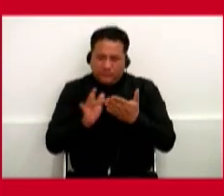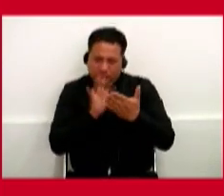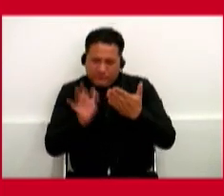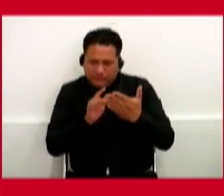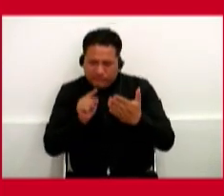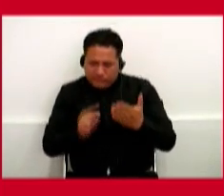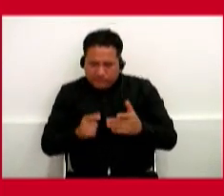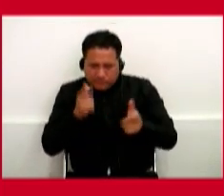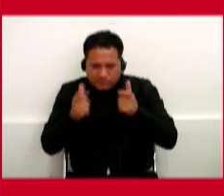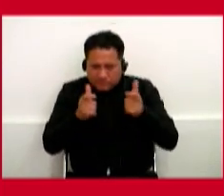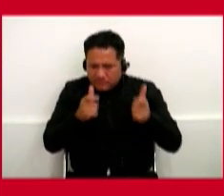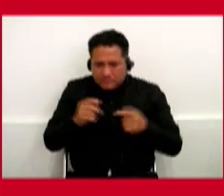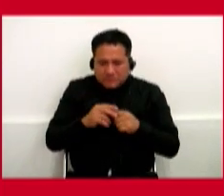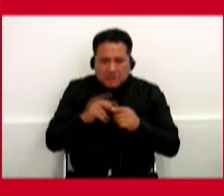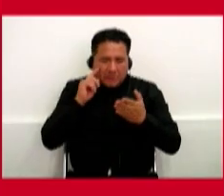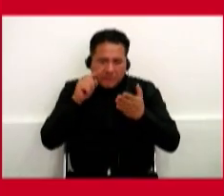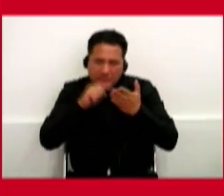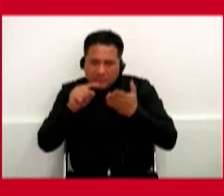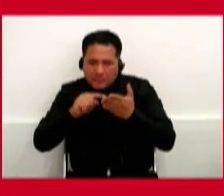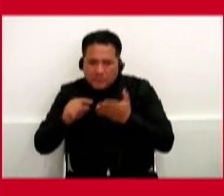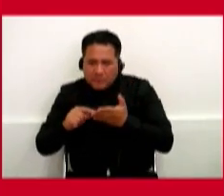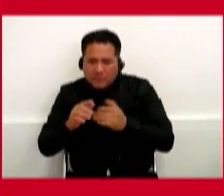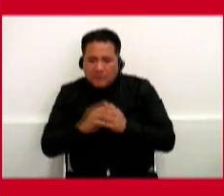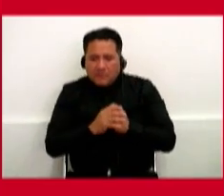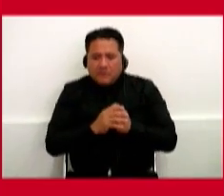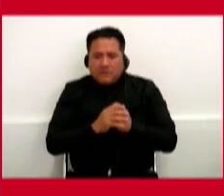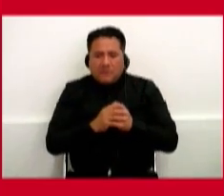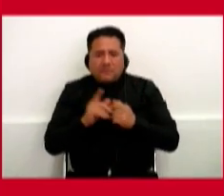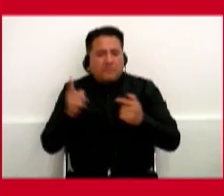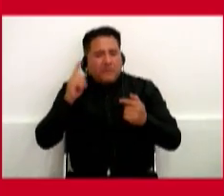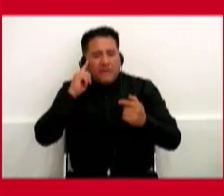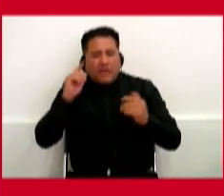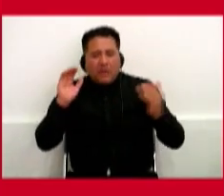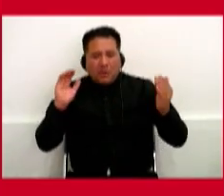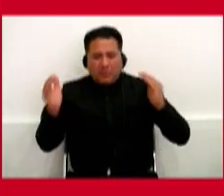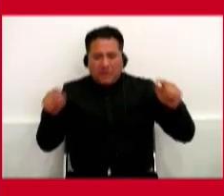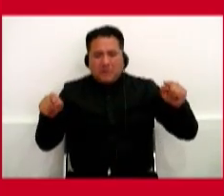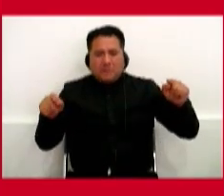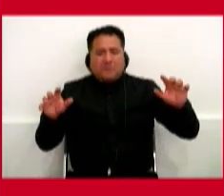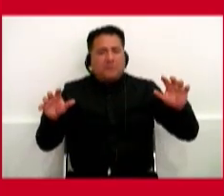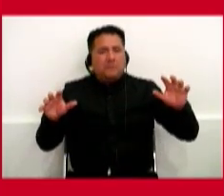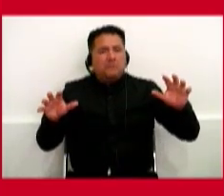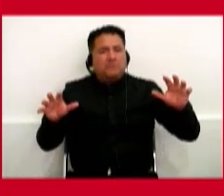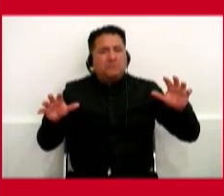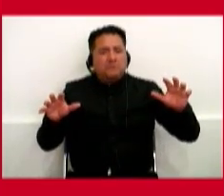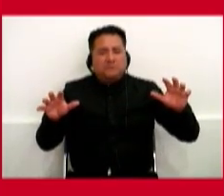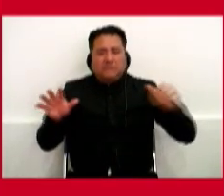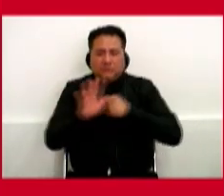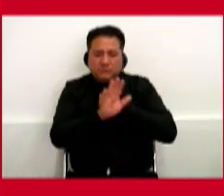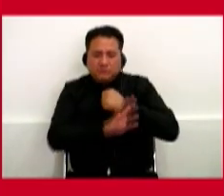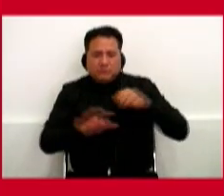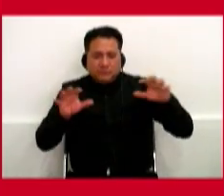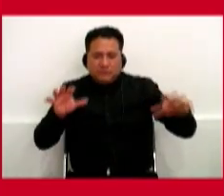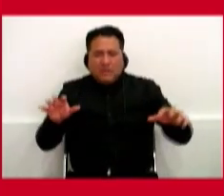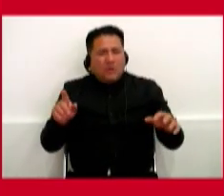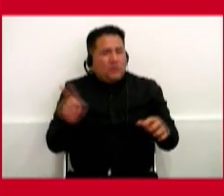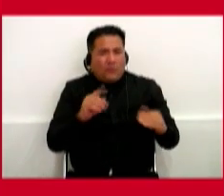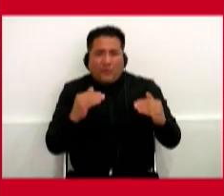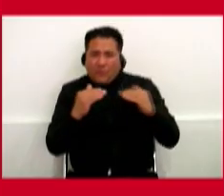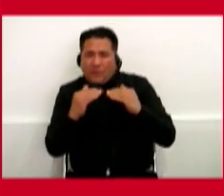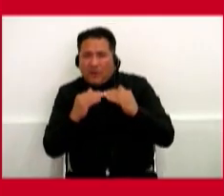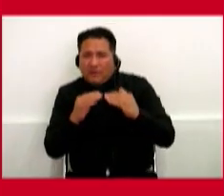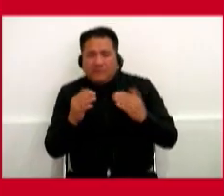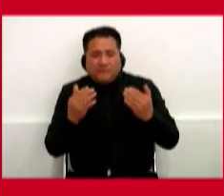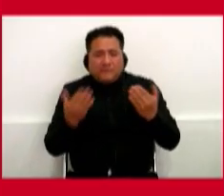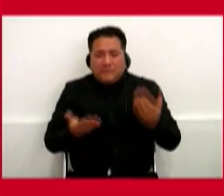acá son simplemente la comparación entre la magnitud de los factores de seguridad, que como les decía, no les va a salir igual, pero por lo menos ya me da